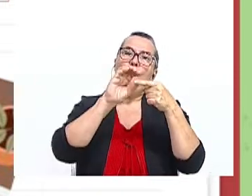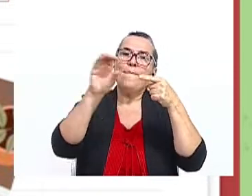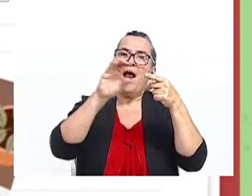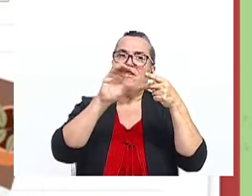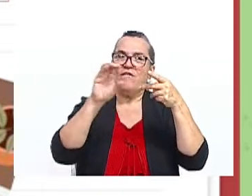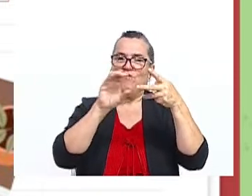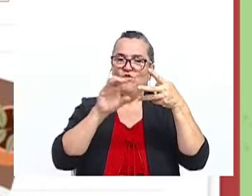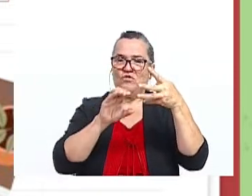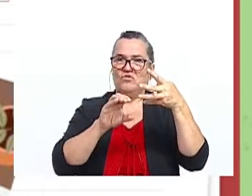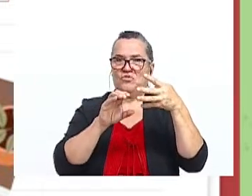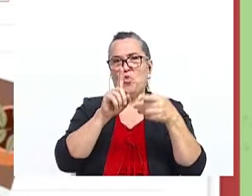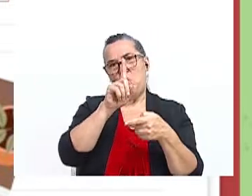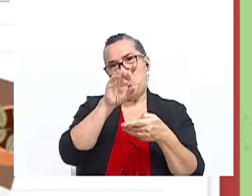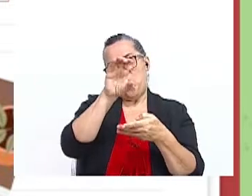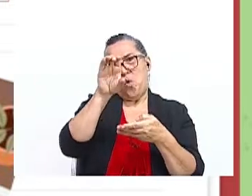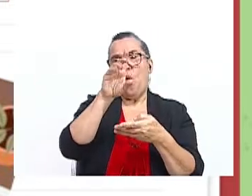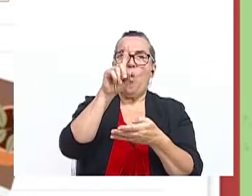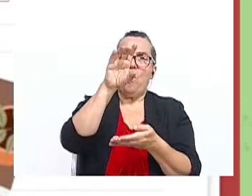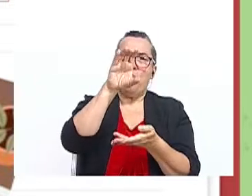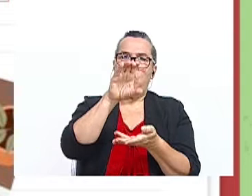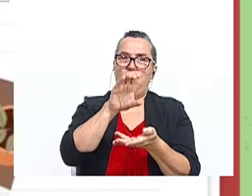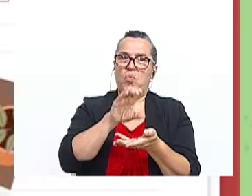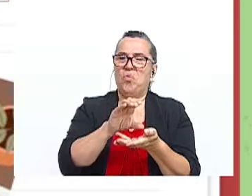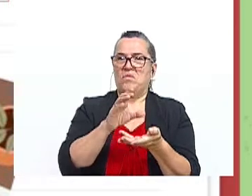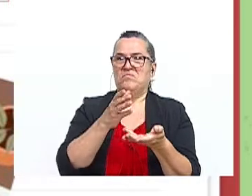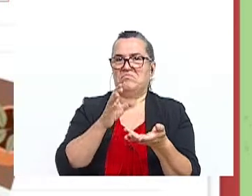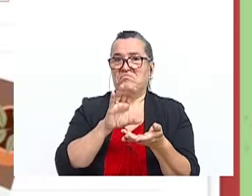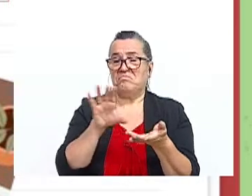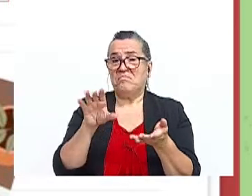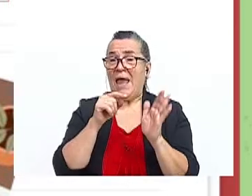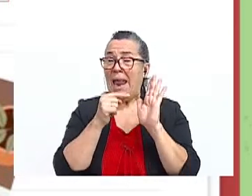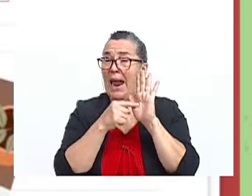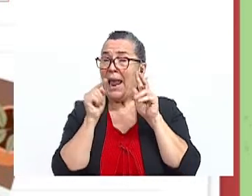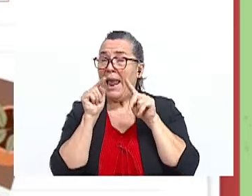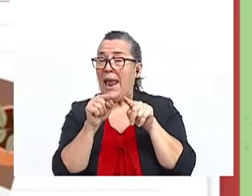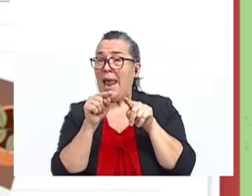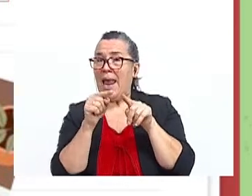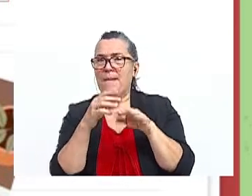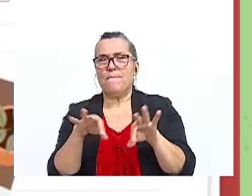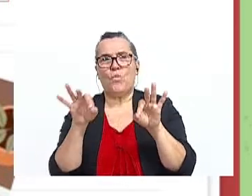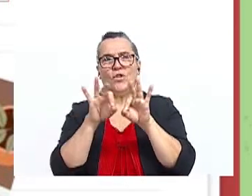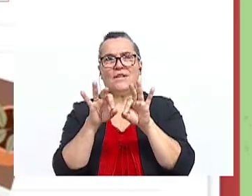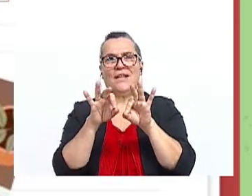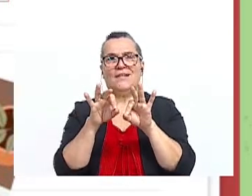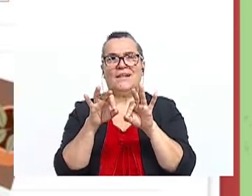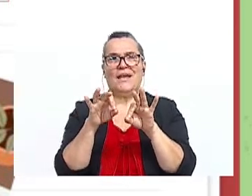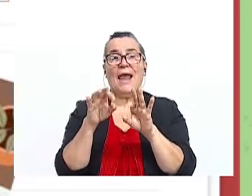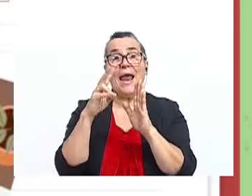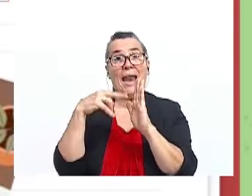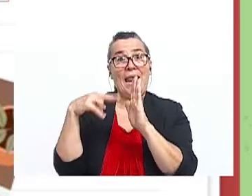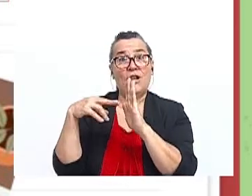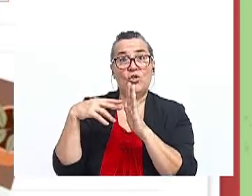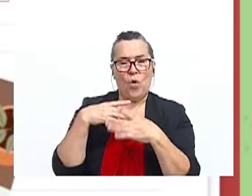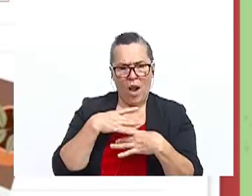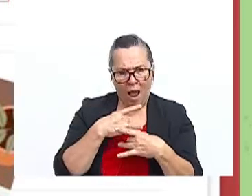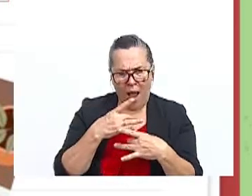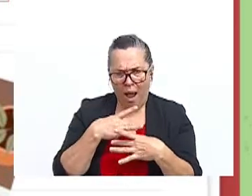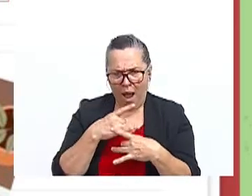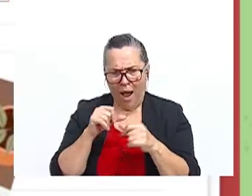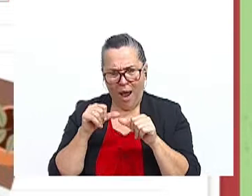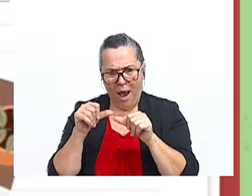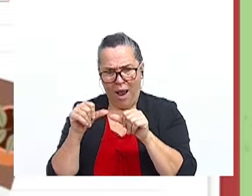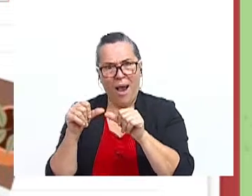iniciales. Es muy importante que en este punto se interese el lector por seguir